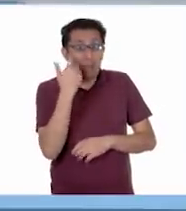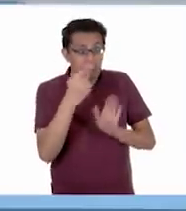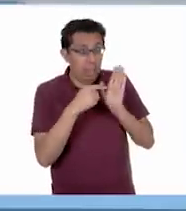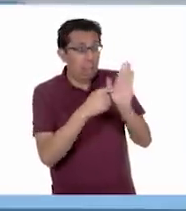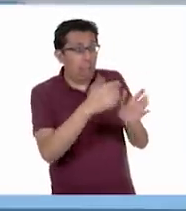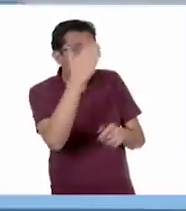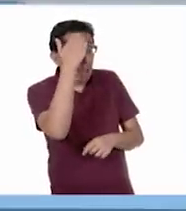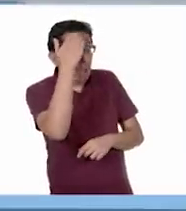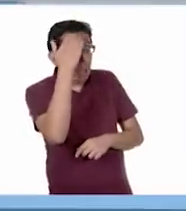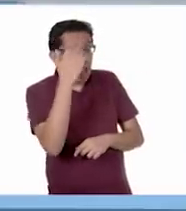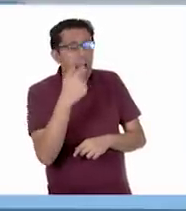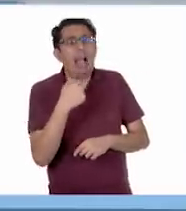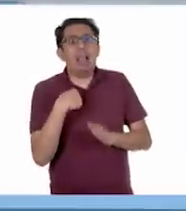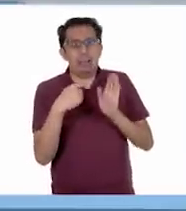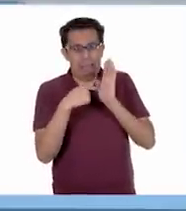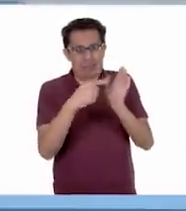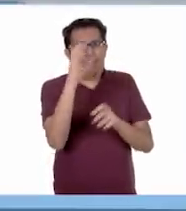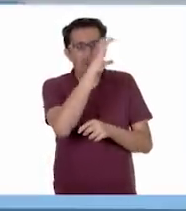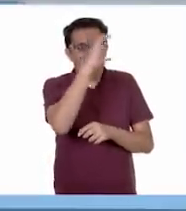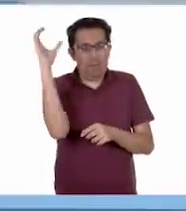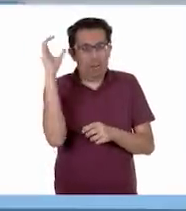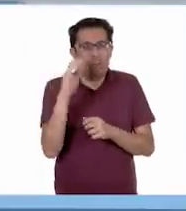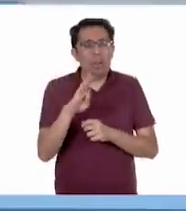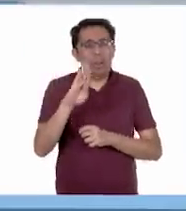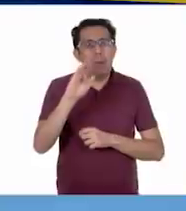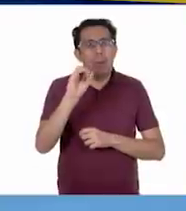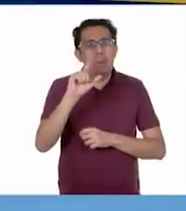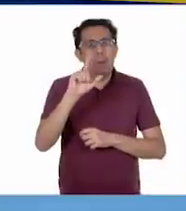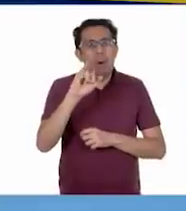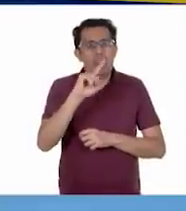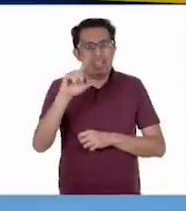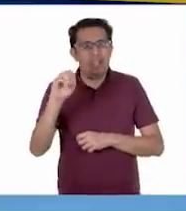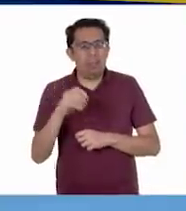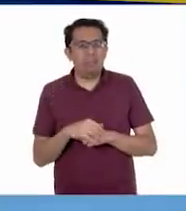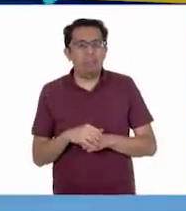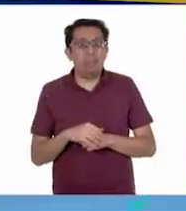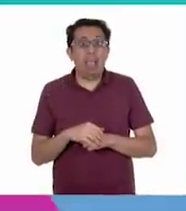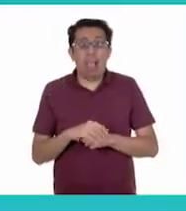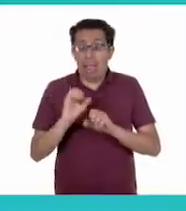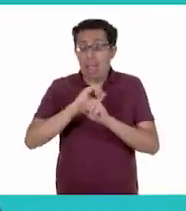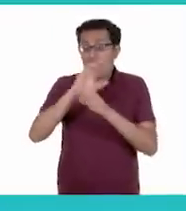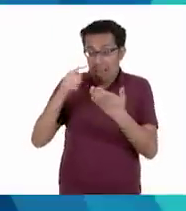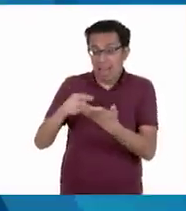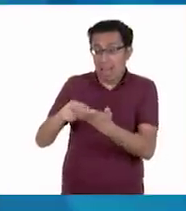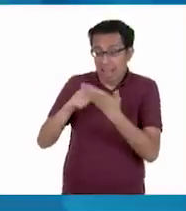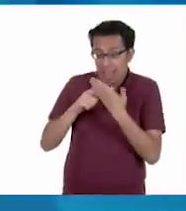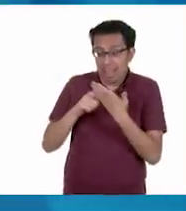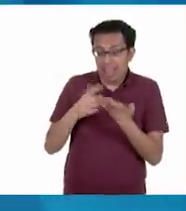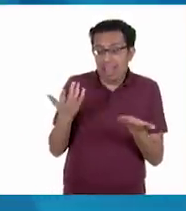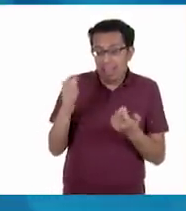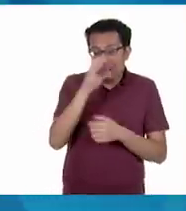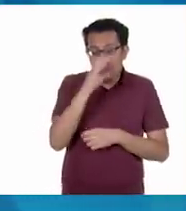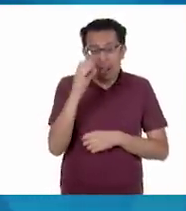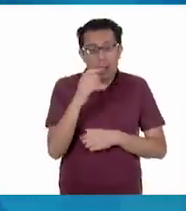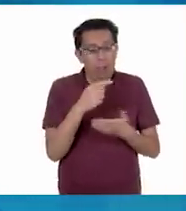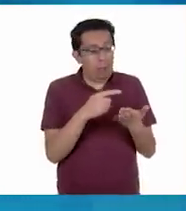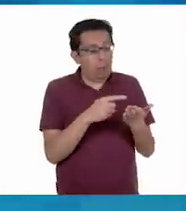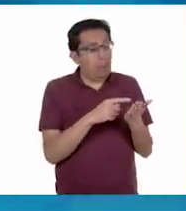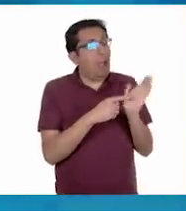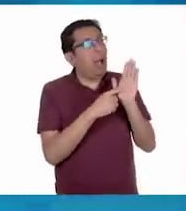conocer? Les puedo enseñar una foto. Sí, por supuesto, Raulito. A ver, enséñanos a tu perrito Bolillo. Ay. Wow. ¡Él